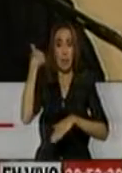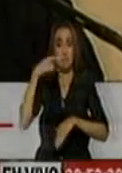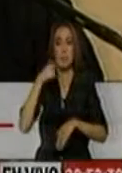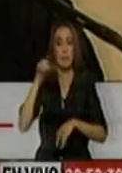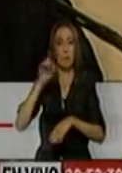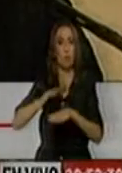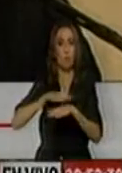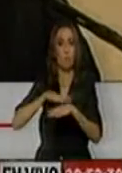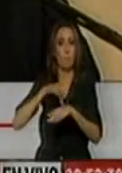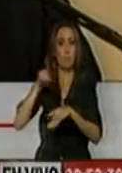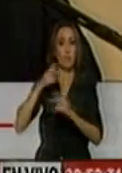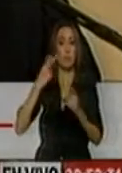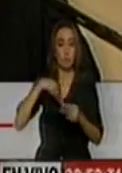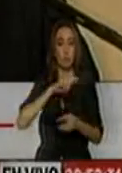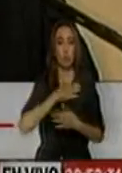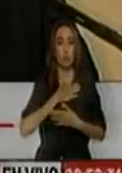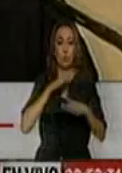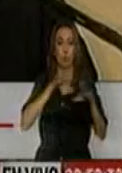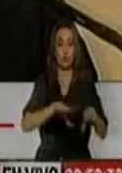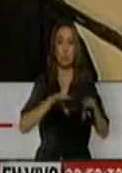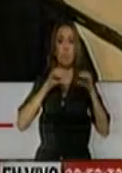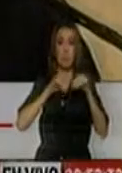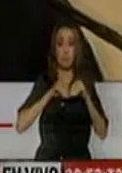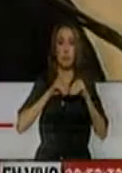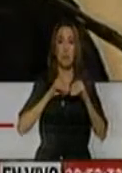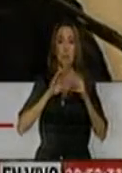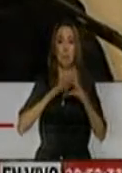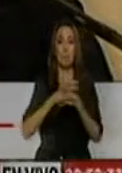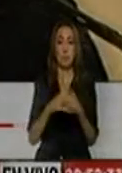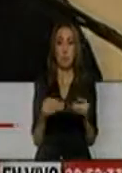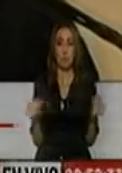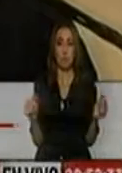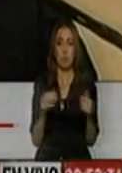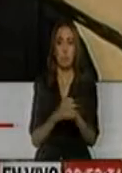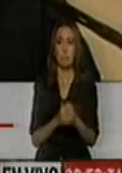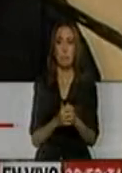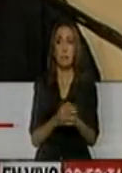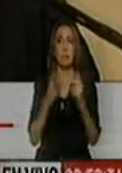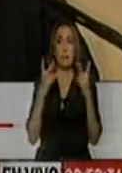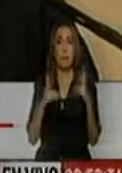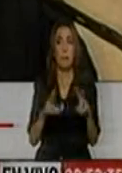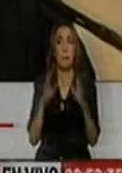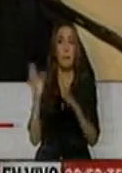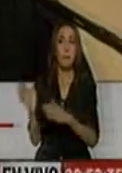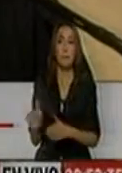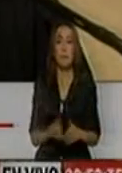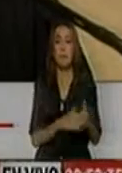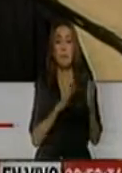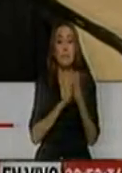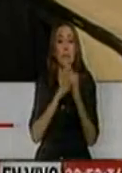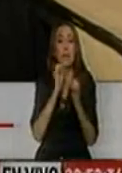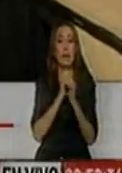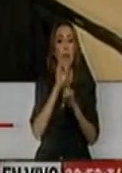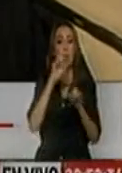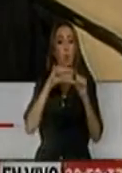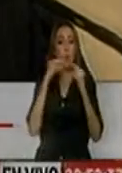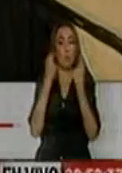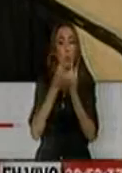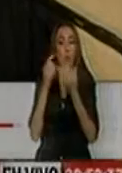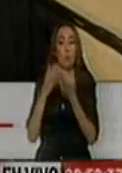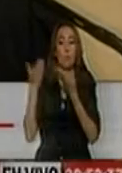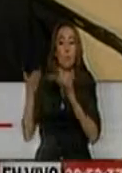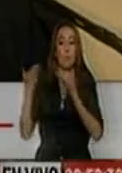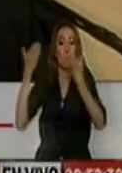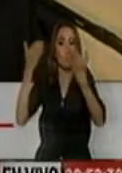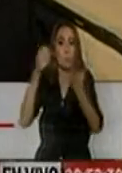lo tanto nosotros vamos a tomar las medidas correspondientes. No obstante, también la CIFI UG ha entregado ya al Ministerio de Salud